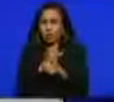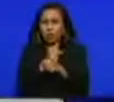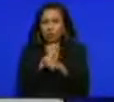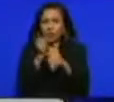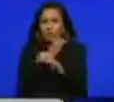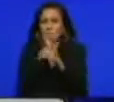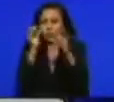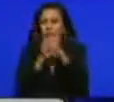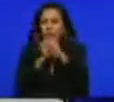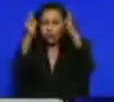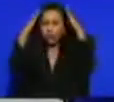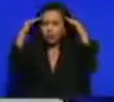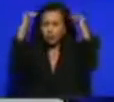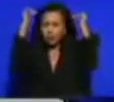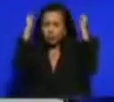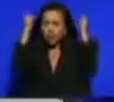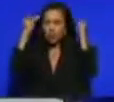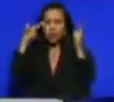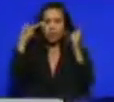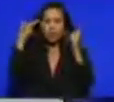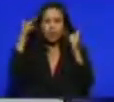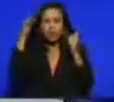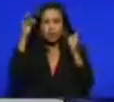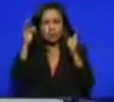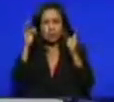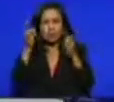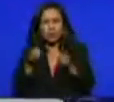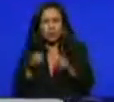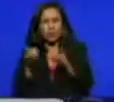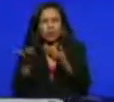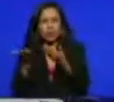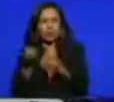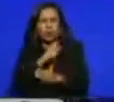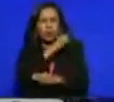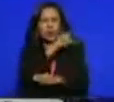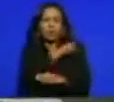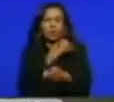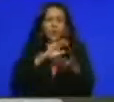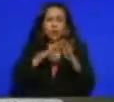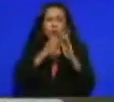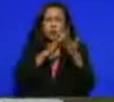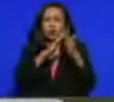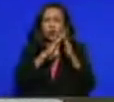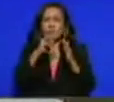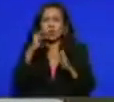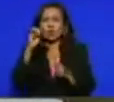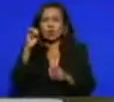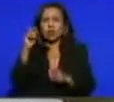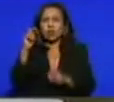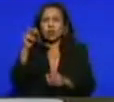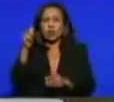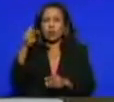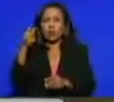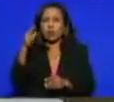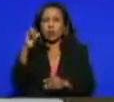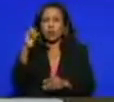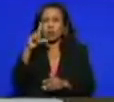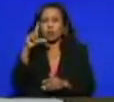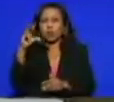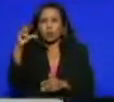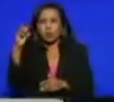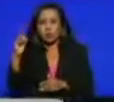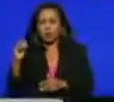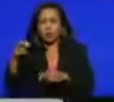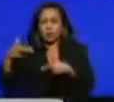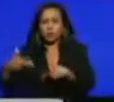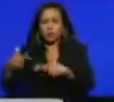Taiwán, le hizo entonces esta entrega de esta donación a la Junta Comunal de Monagrillo del distrito de Chitré,